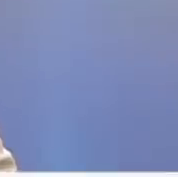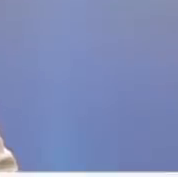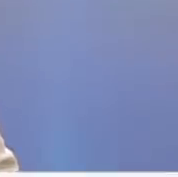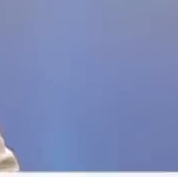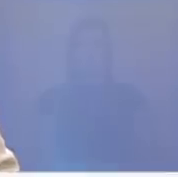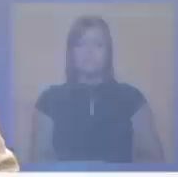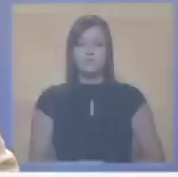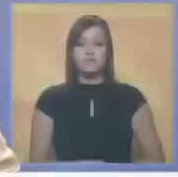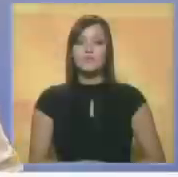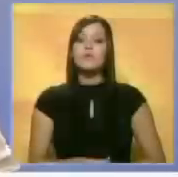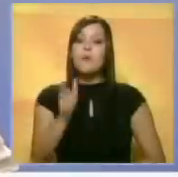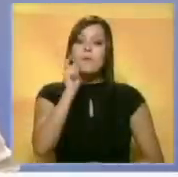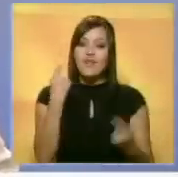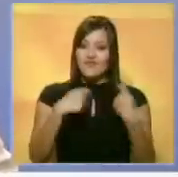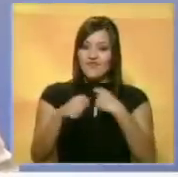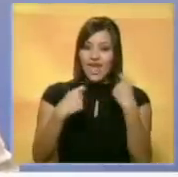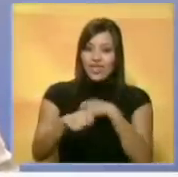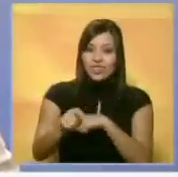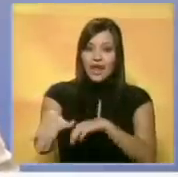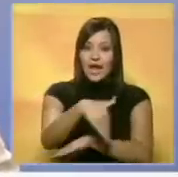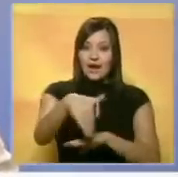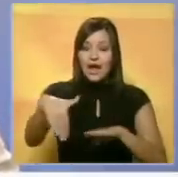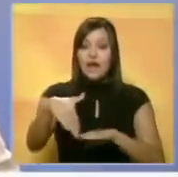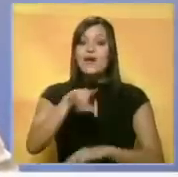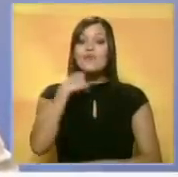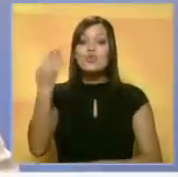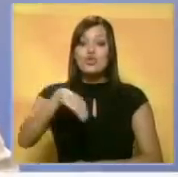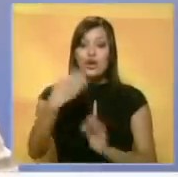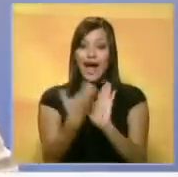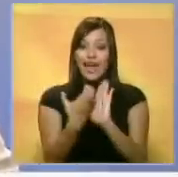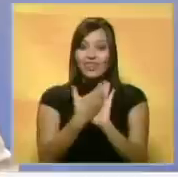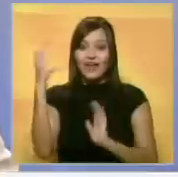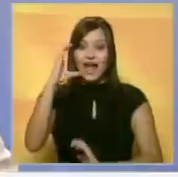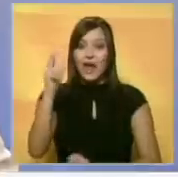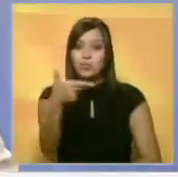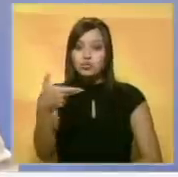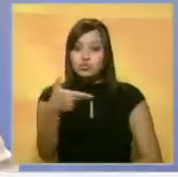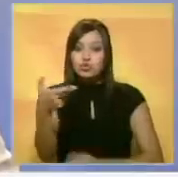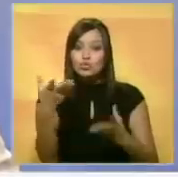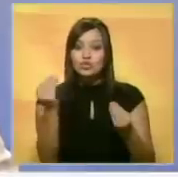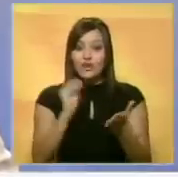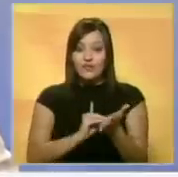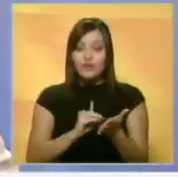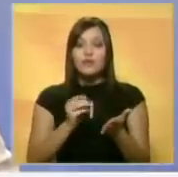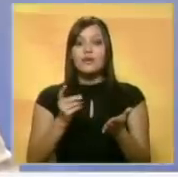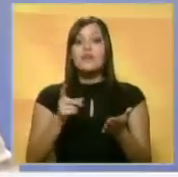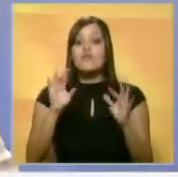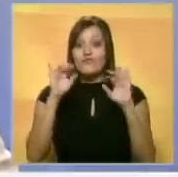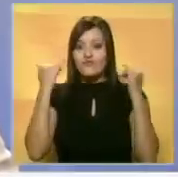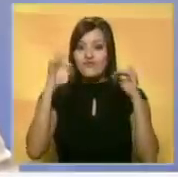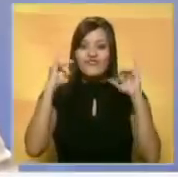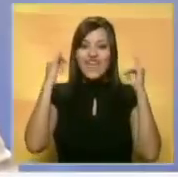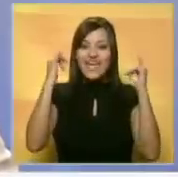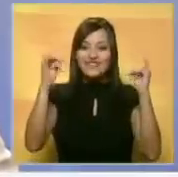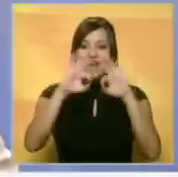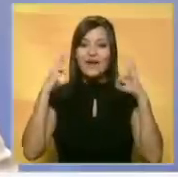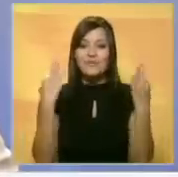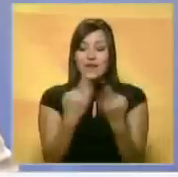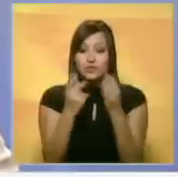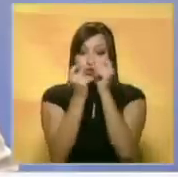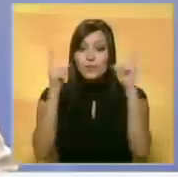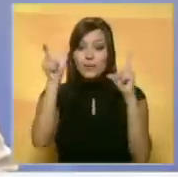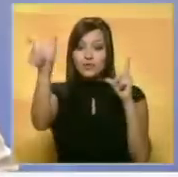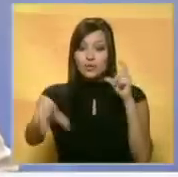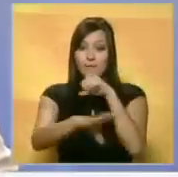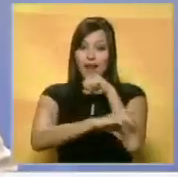Un vendedor informal fue asesinado a disparos en Catia, aquí en Caracas. La víctima estaba celebrando en familia cuando fue sorprendido por una banda